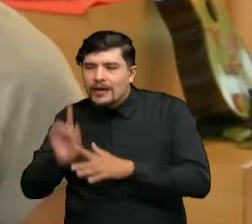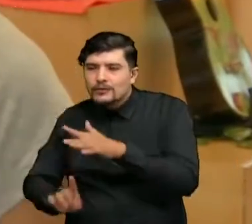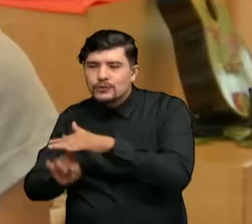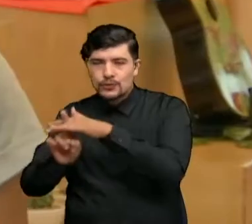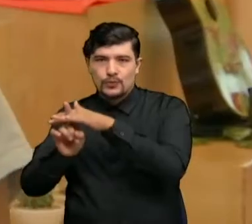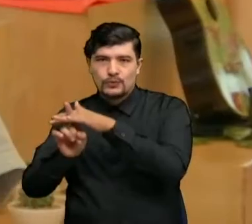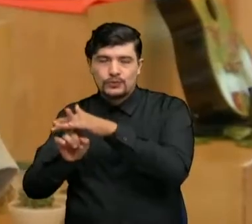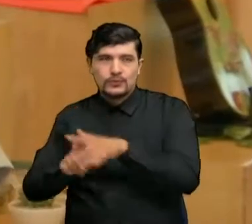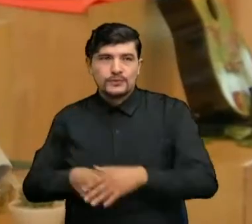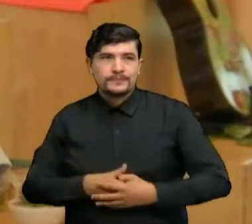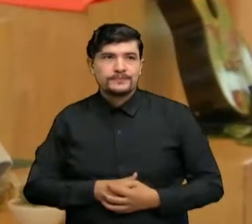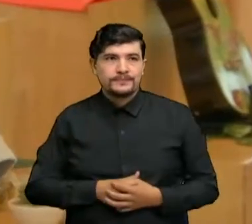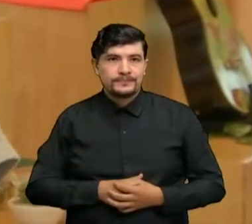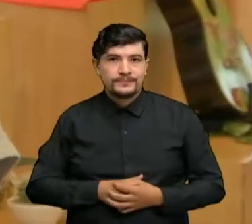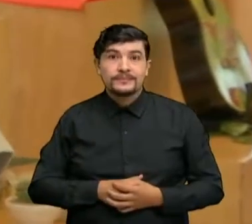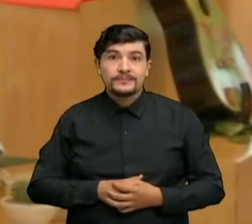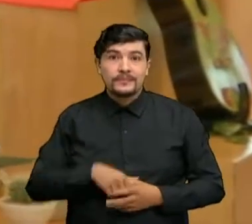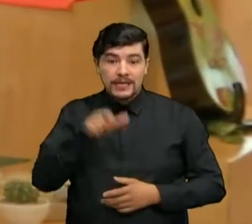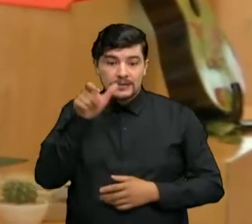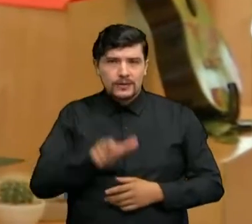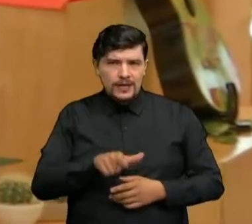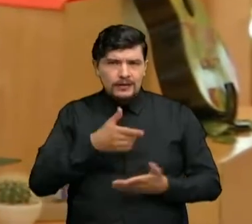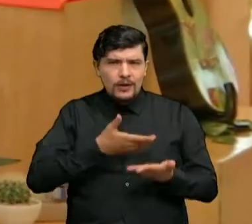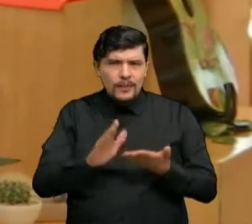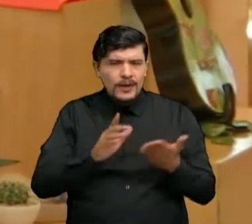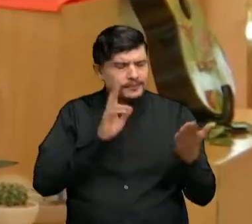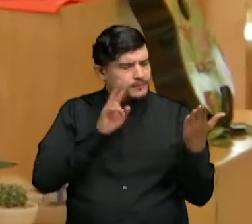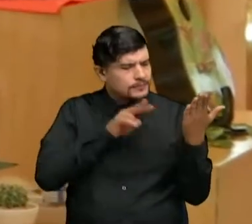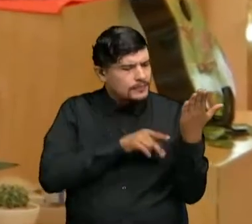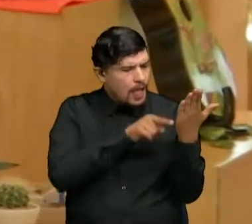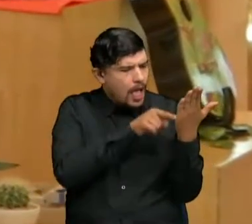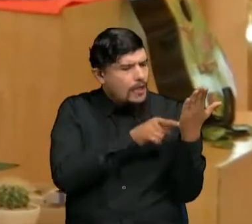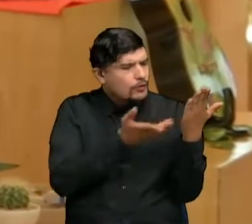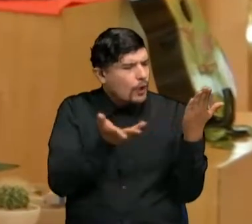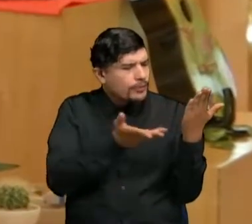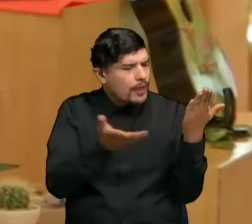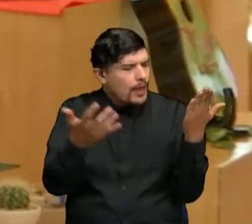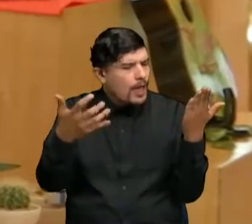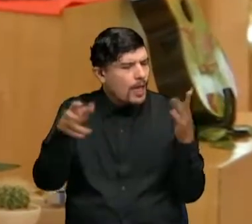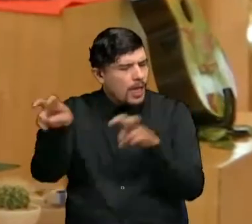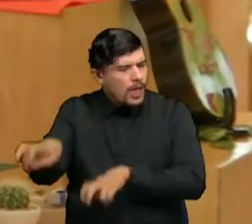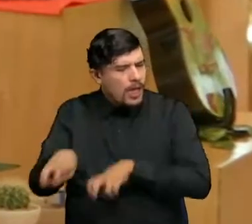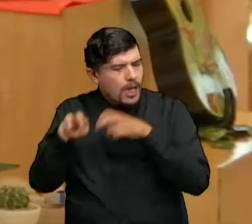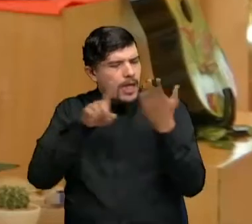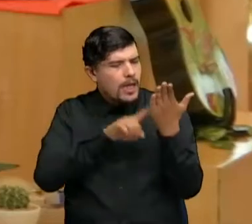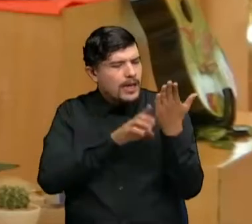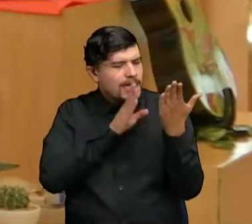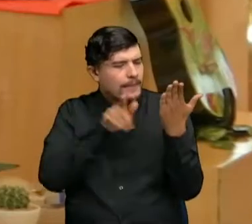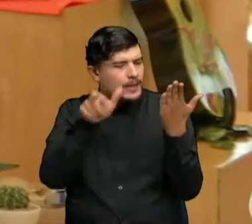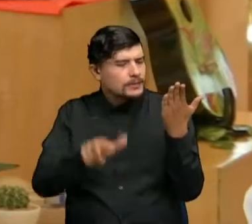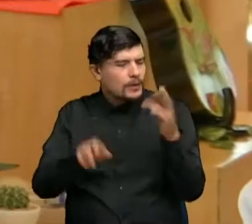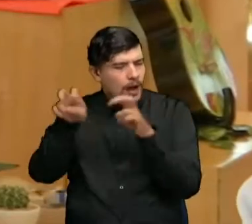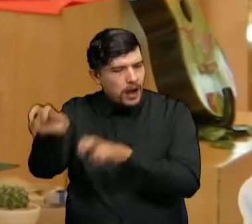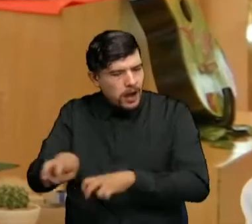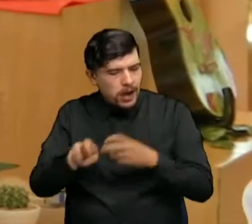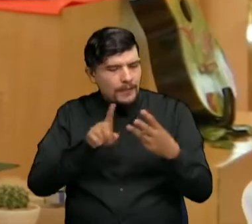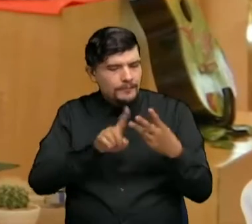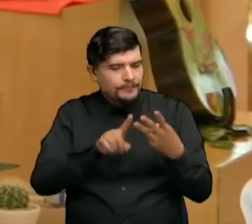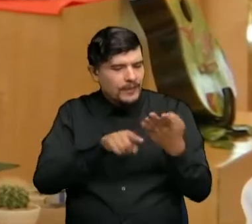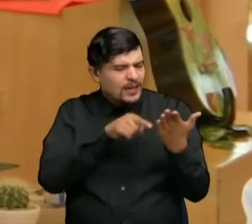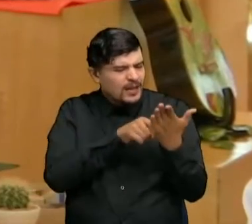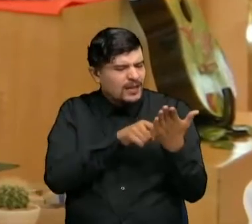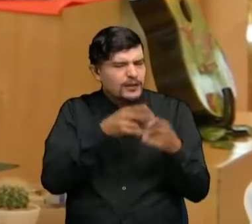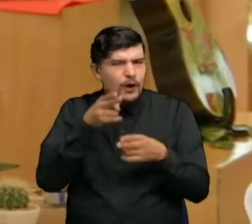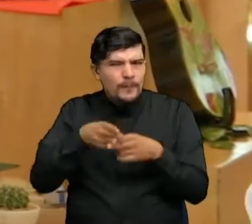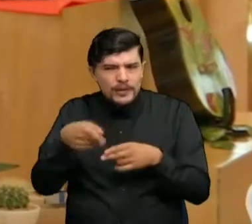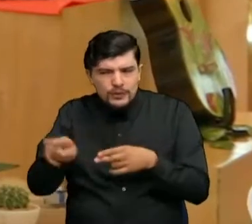el consumidor pueda ver en la etiqueta dónde se cultiva el producto, quién es el caficultor, la variedad, las